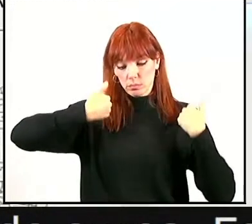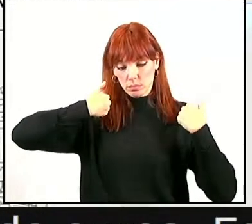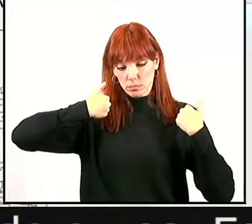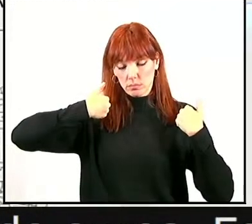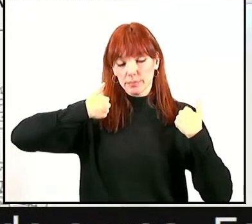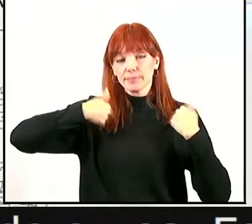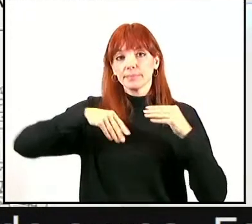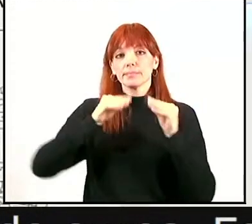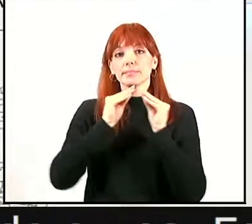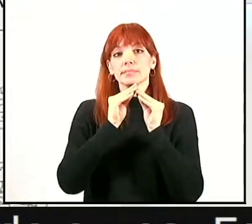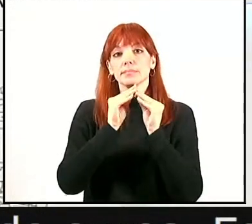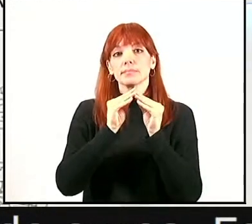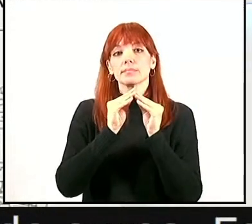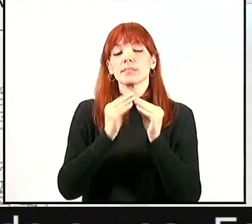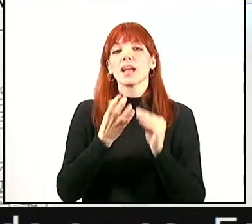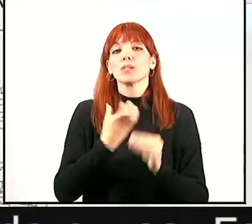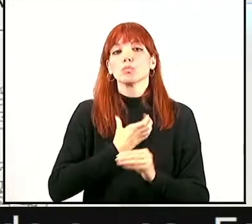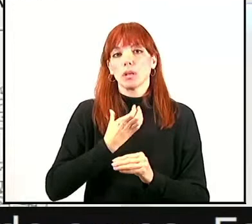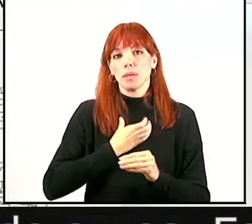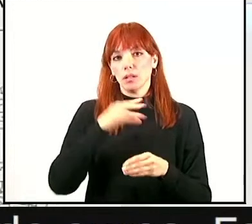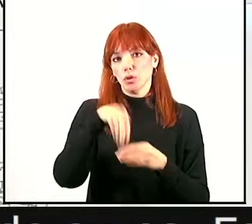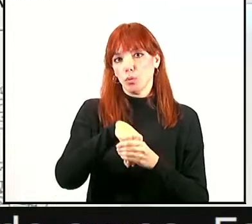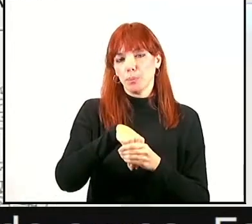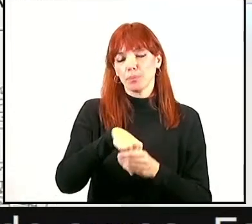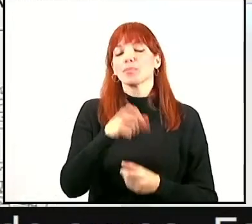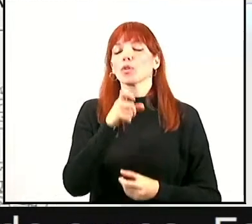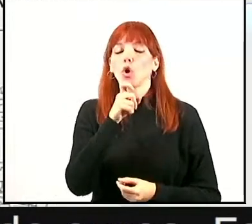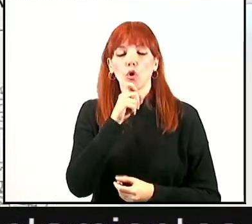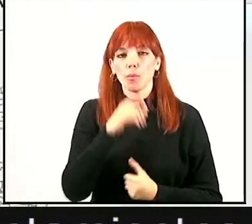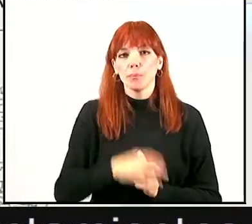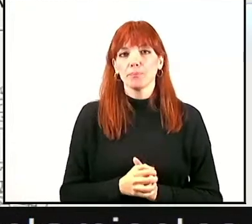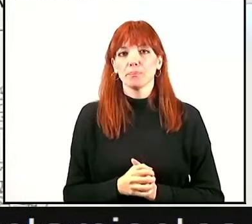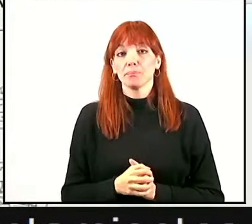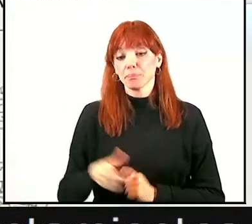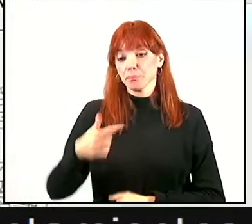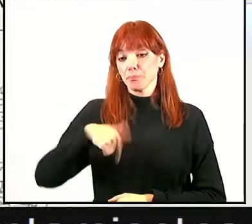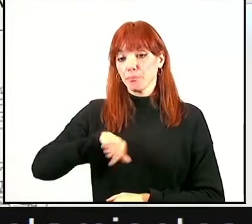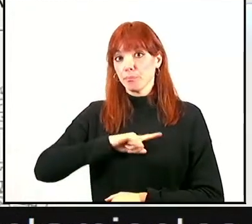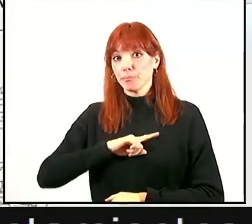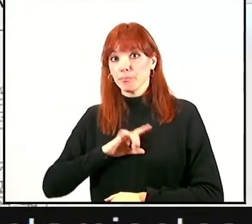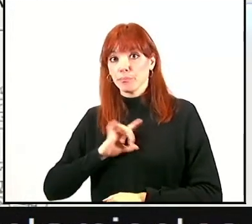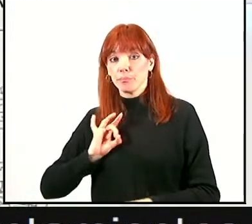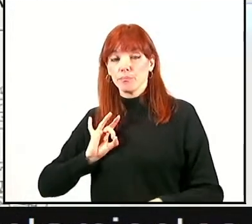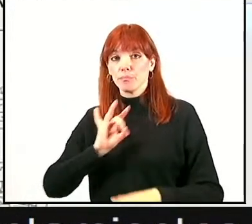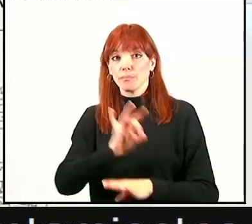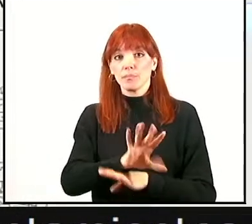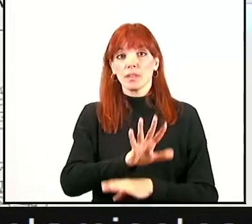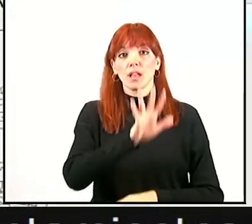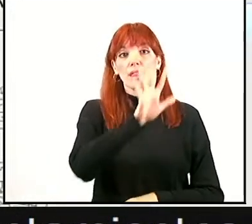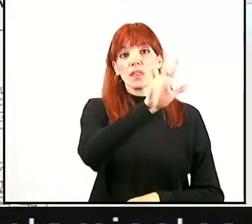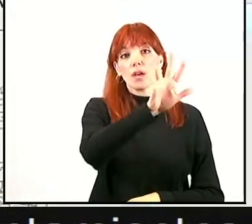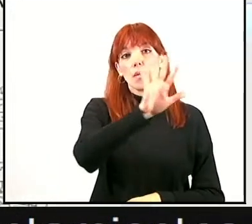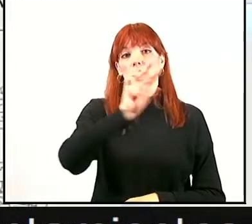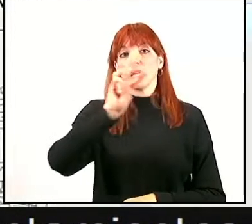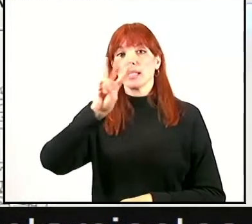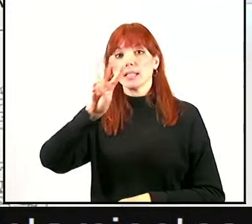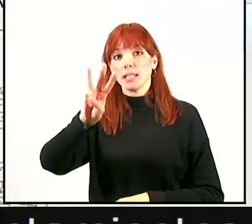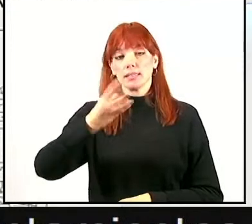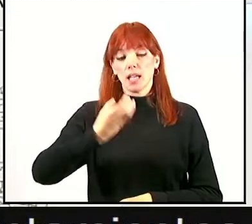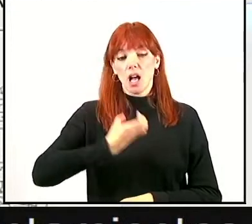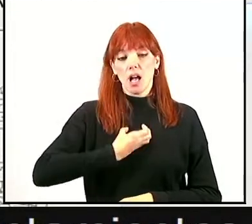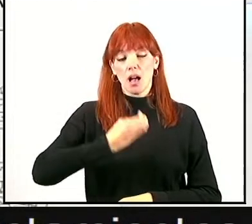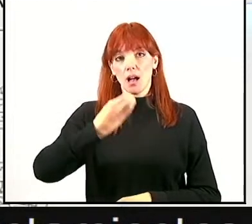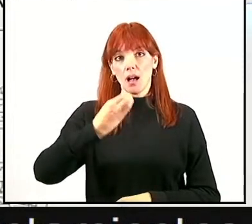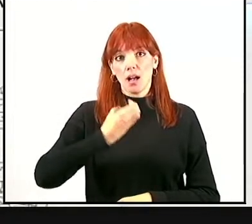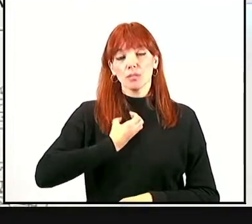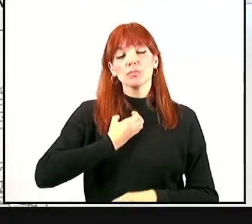se tramita a través de los ayuntamientos. ¿Cómo? Nosotros le hemos mandado a 53 ayuntamientos, que son